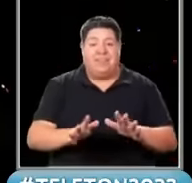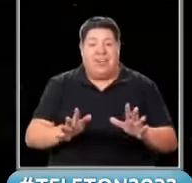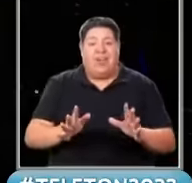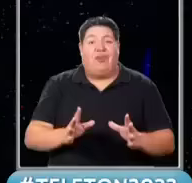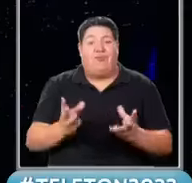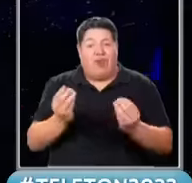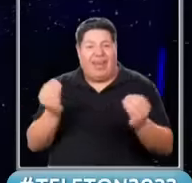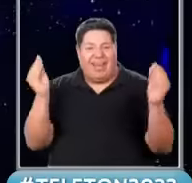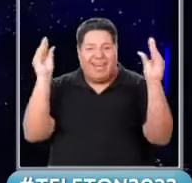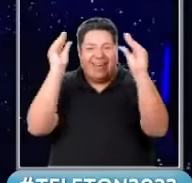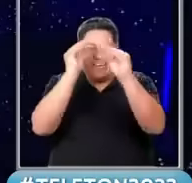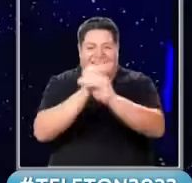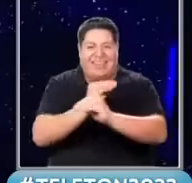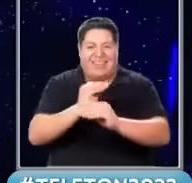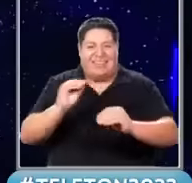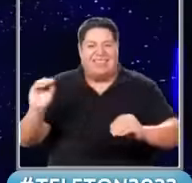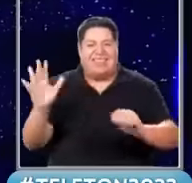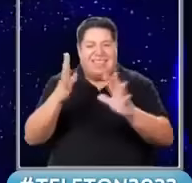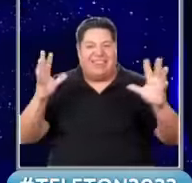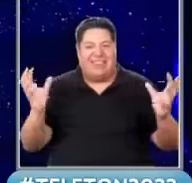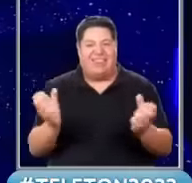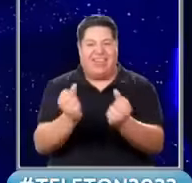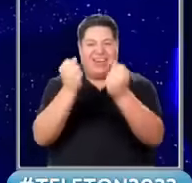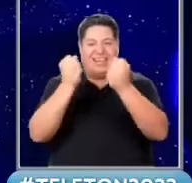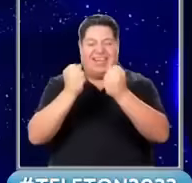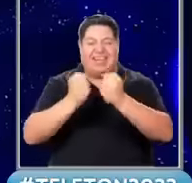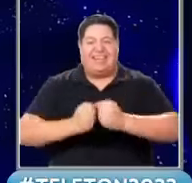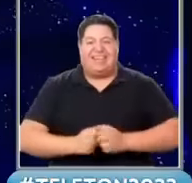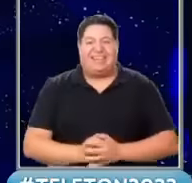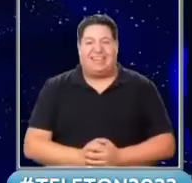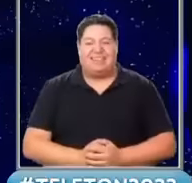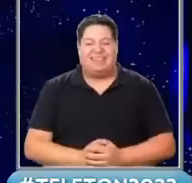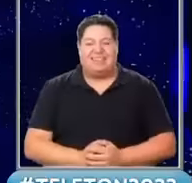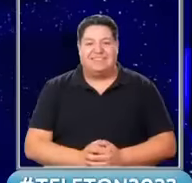buenas noches, Quinta Vergara.